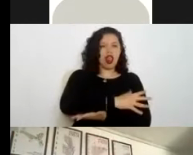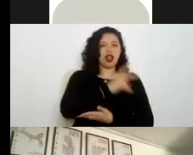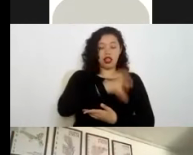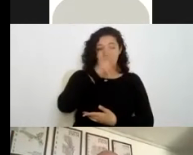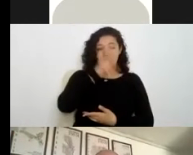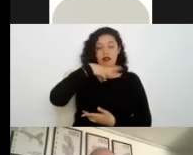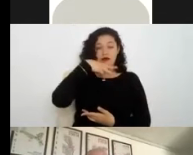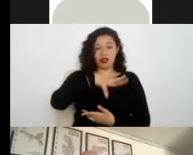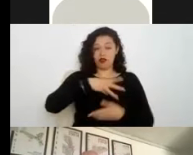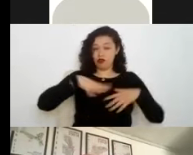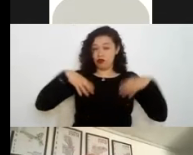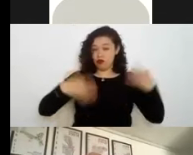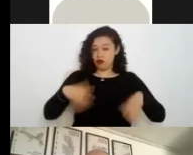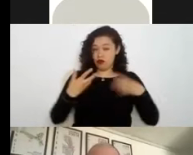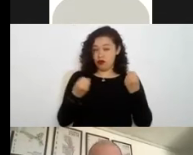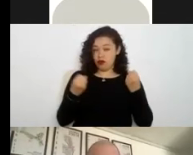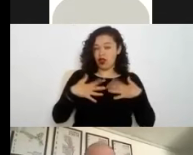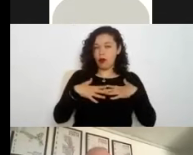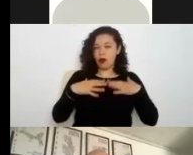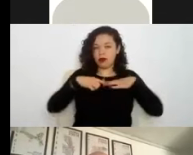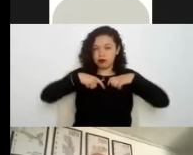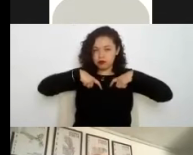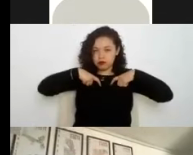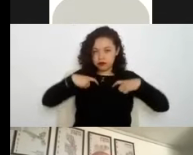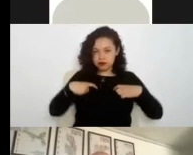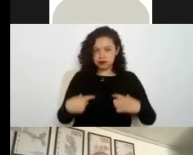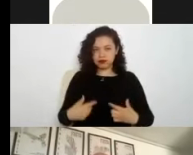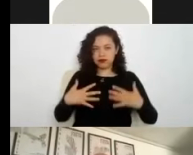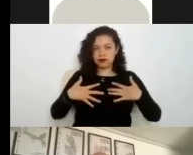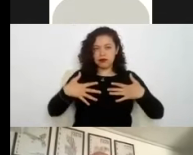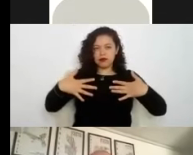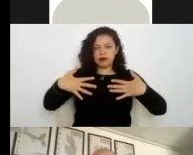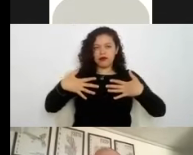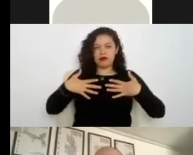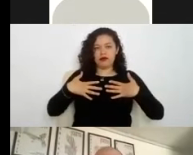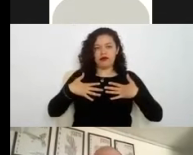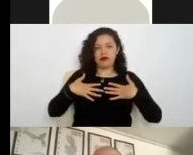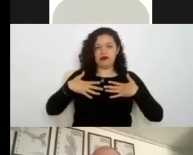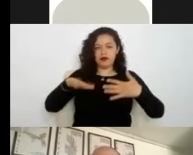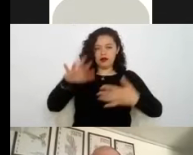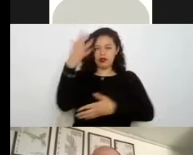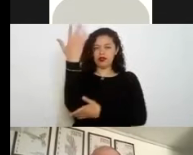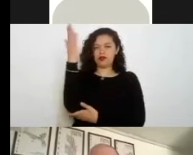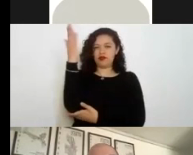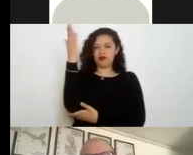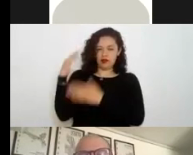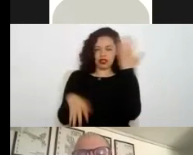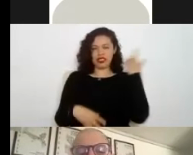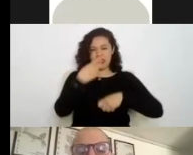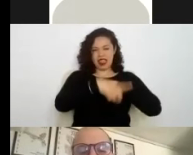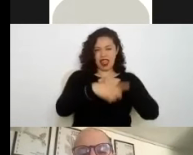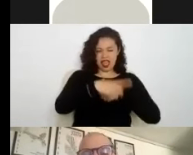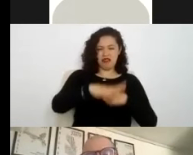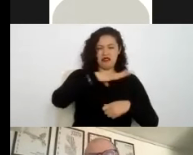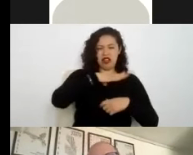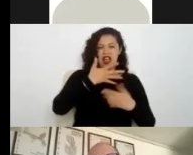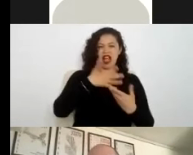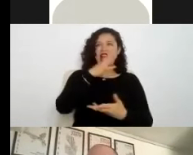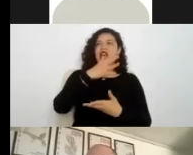¿no? Los pulmones de una selva, pues están viendo dañados y estamos viviendo toda esta parte del cambio